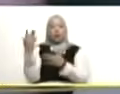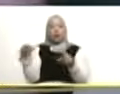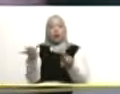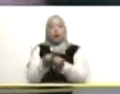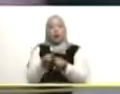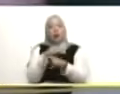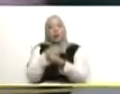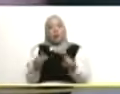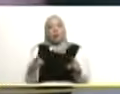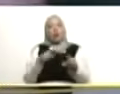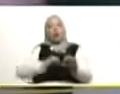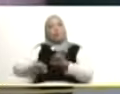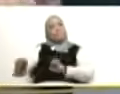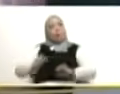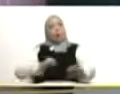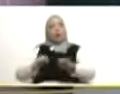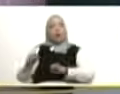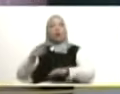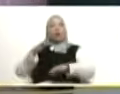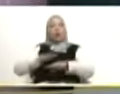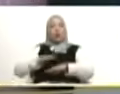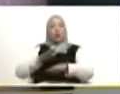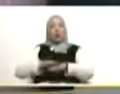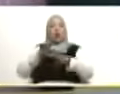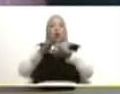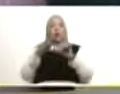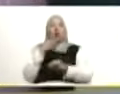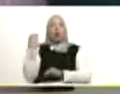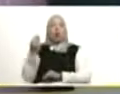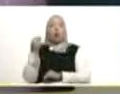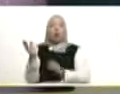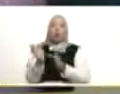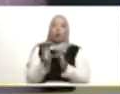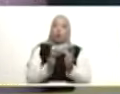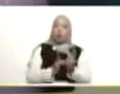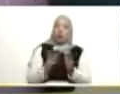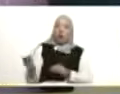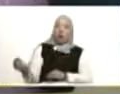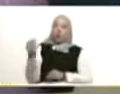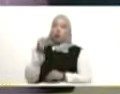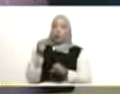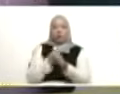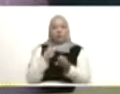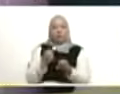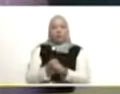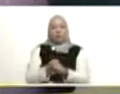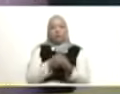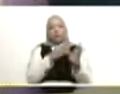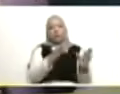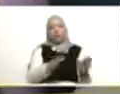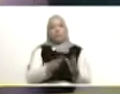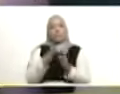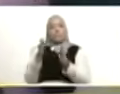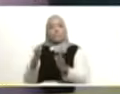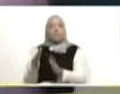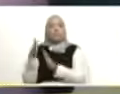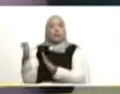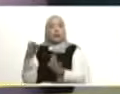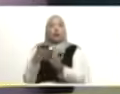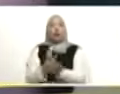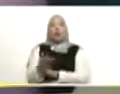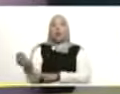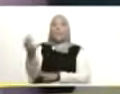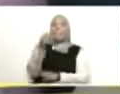Por eso este gran movimiento convoca a toda la juventud cristiana a sumarse al abordaje social, a llegar a donde están los